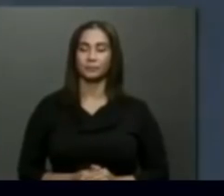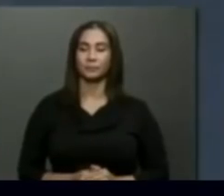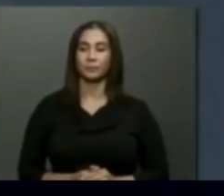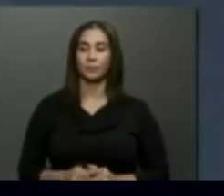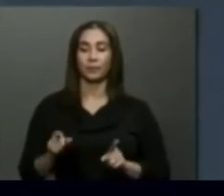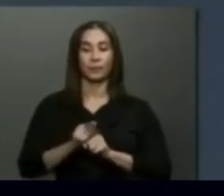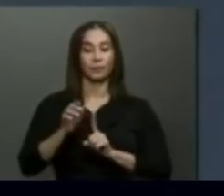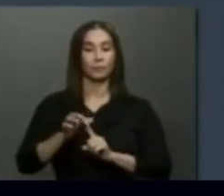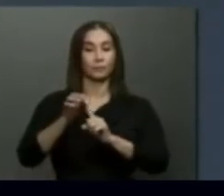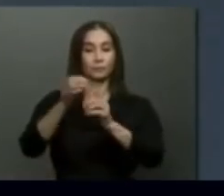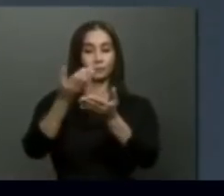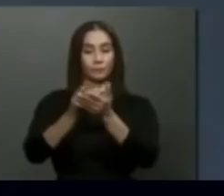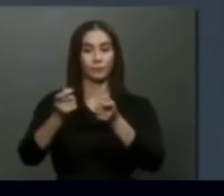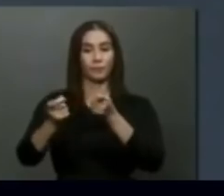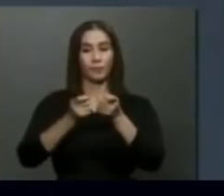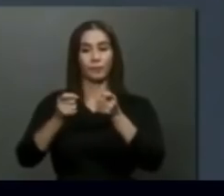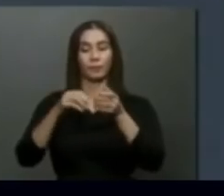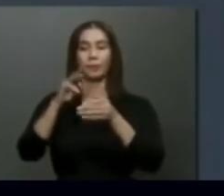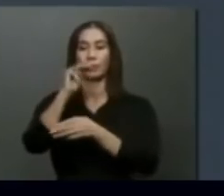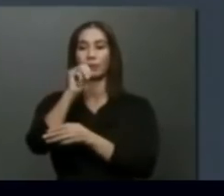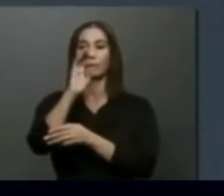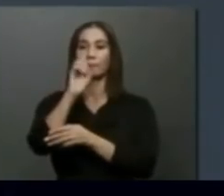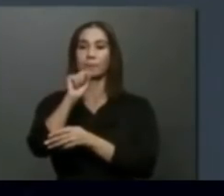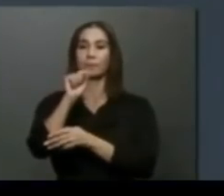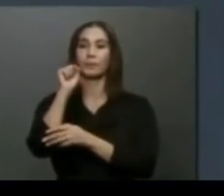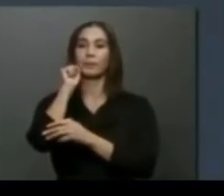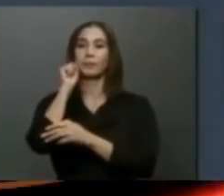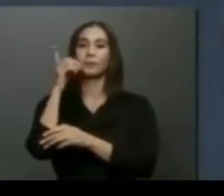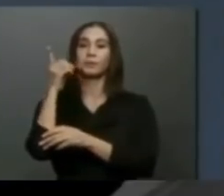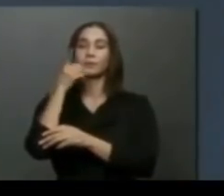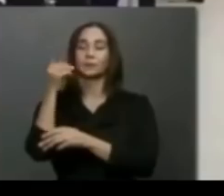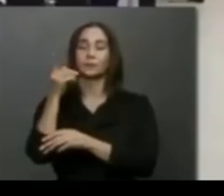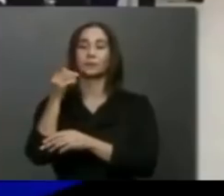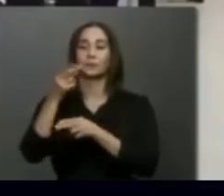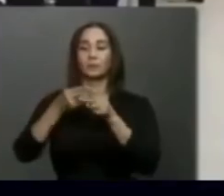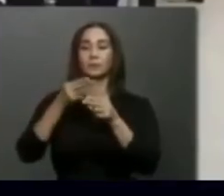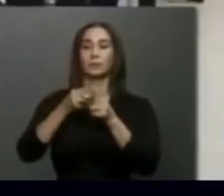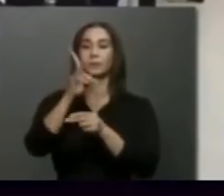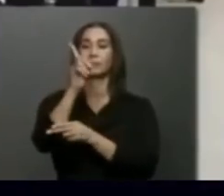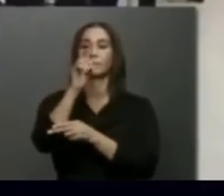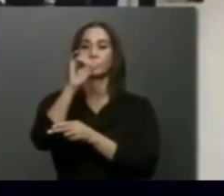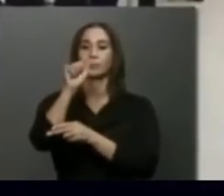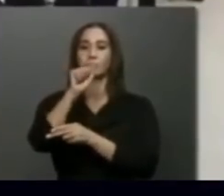Al distinguido administrador del Merca Santo Domingo, señor Sócrates Díaz.